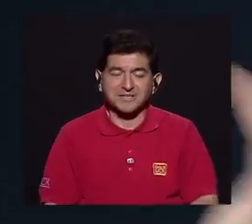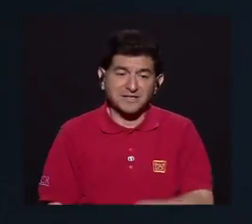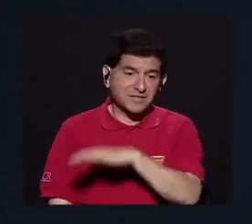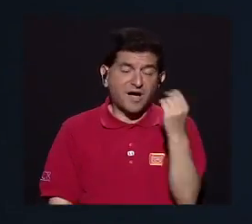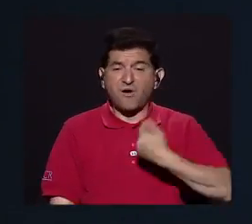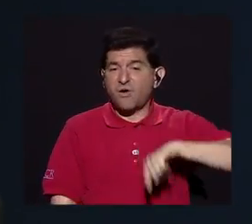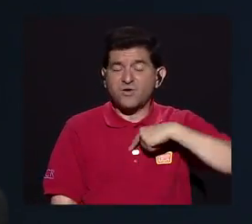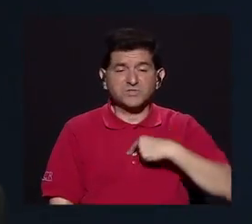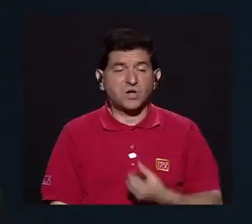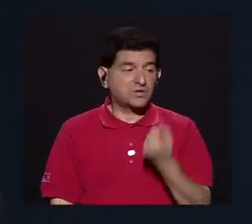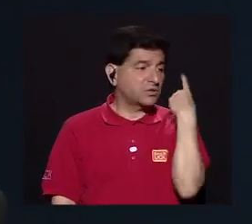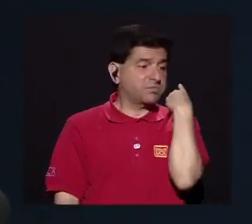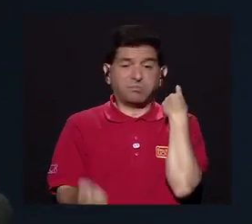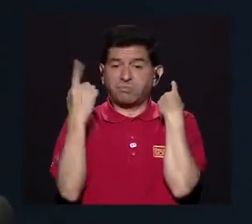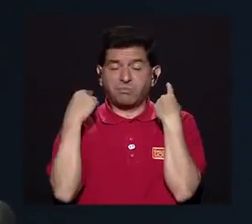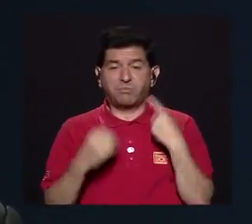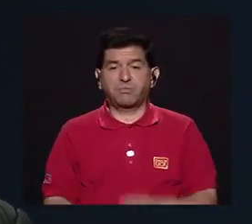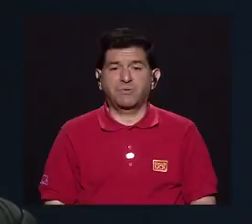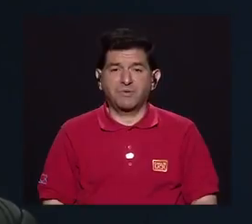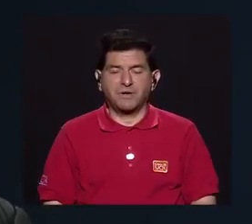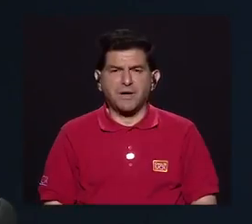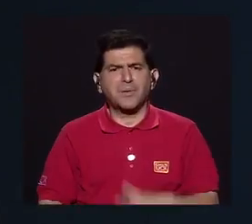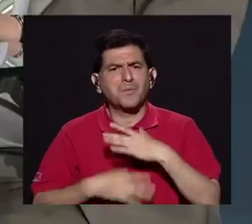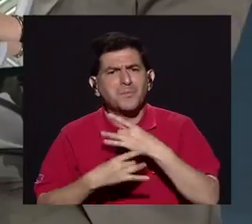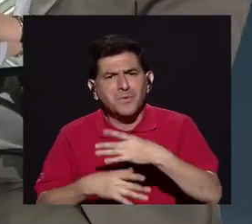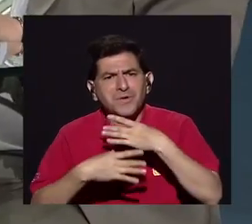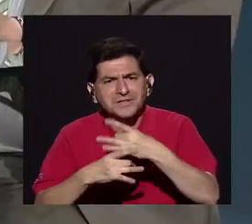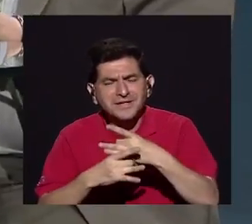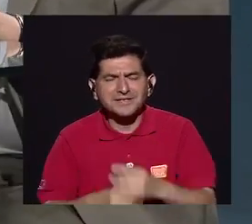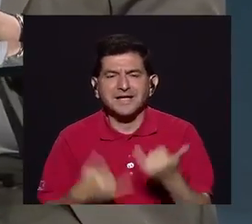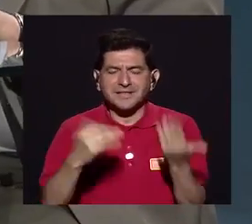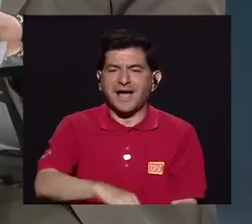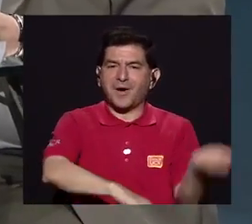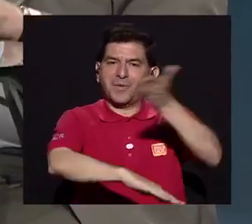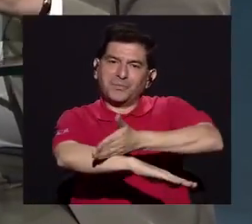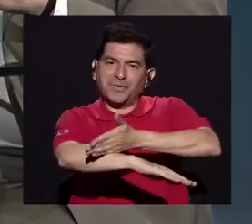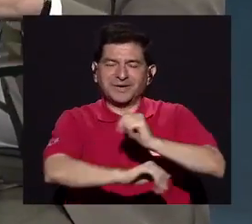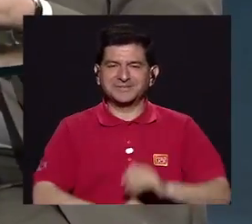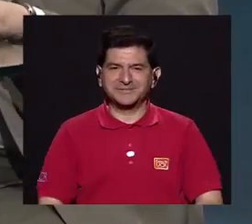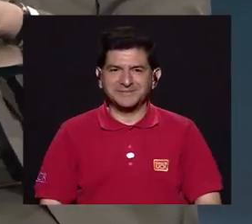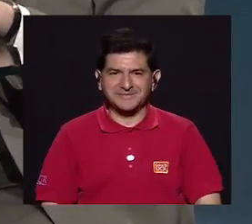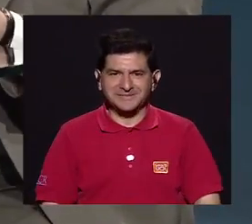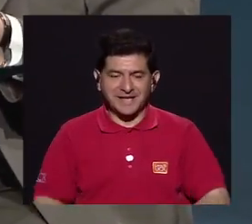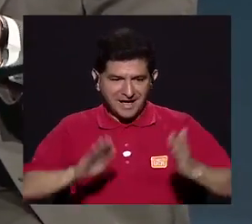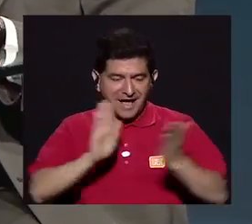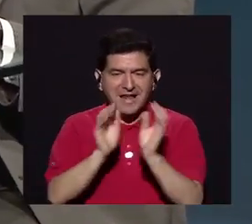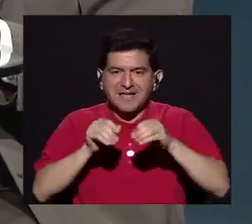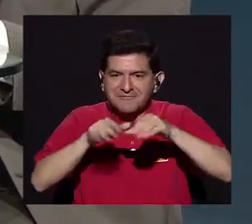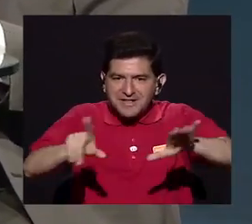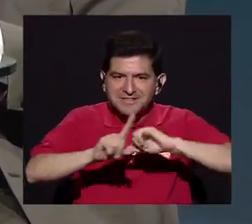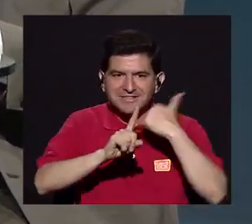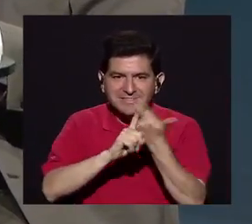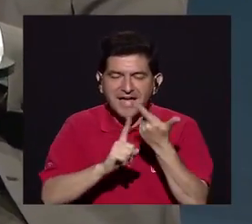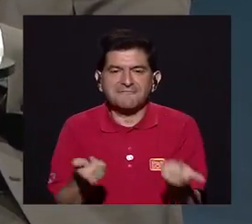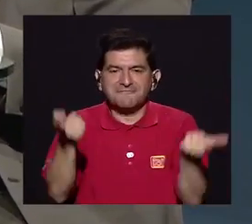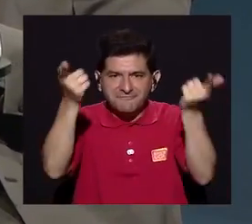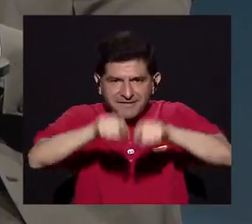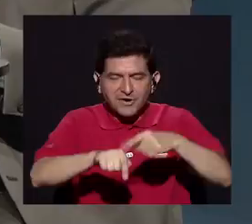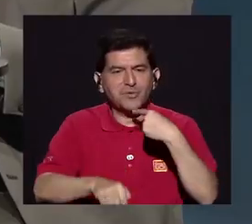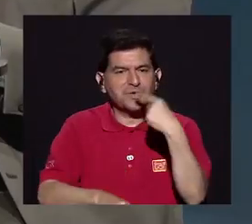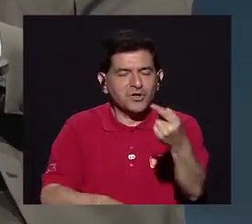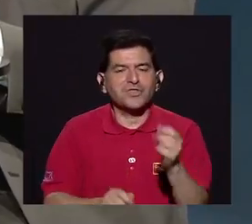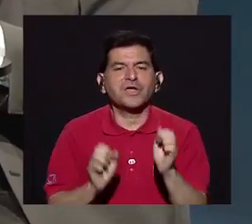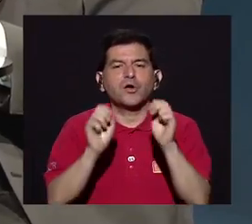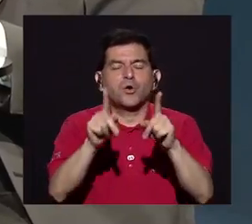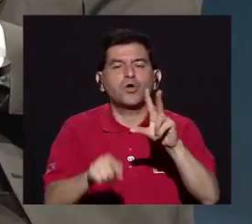vale, nos perdemos. Muy interesante. Ahora el salto. Sí. Cuando nos enfrentamos ante las redes sociales, tenemos un fenómeno. Y usted ahora ha